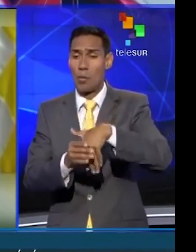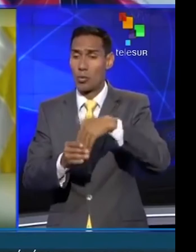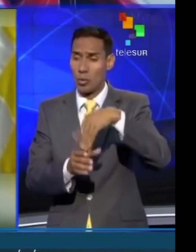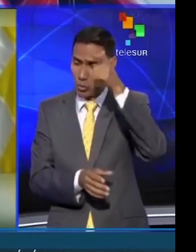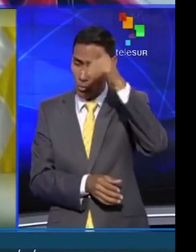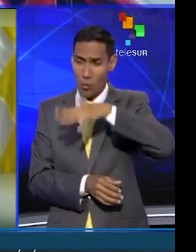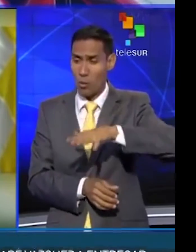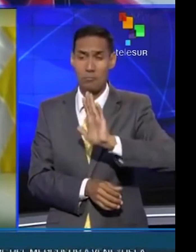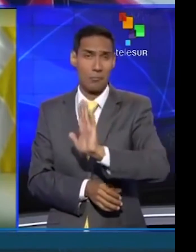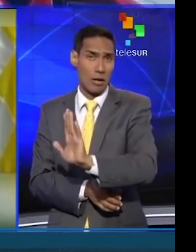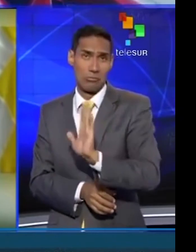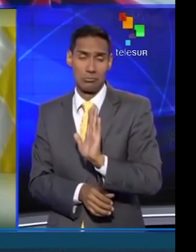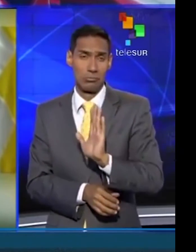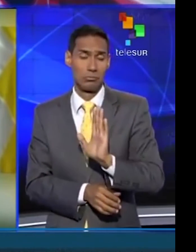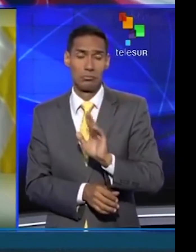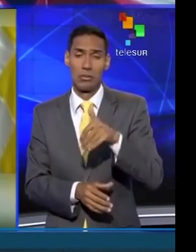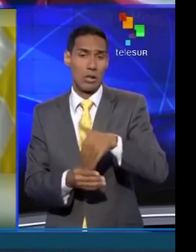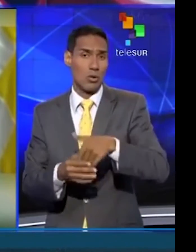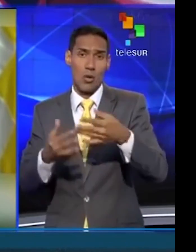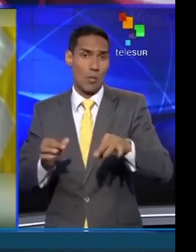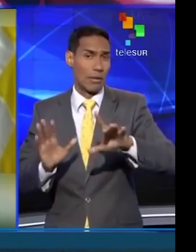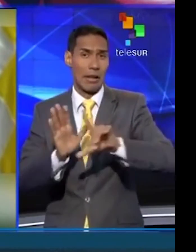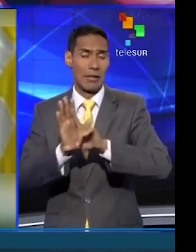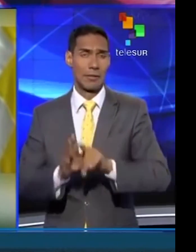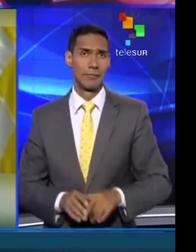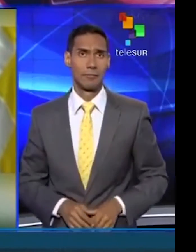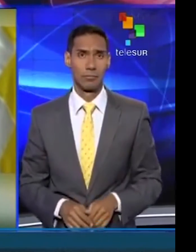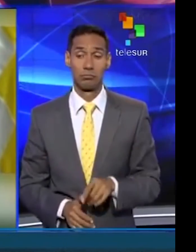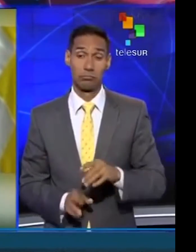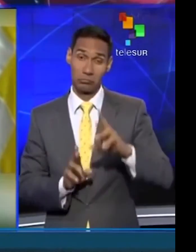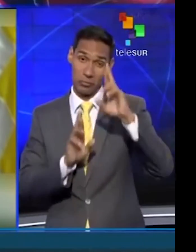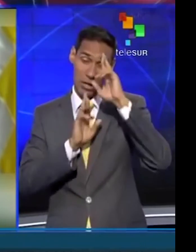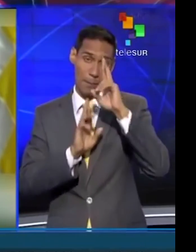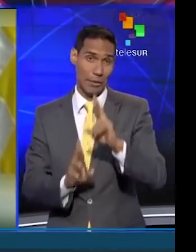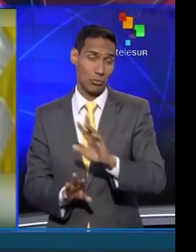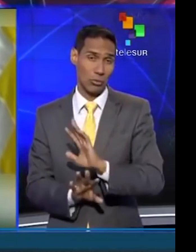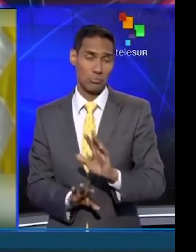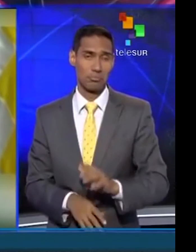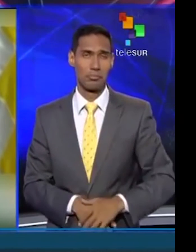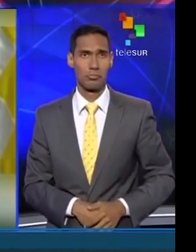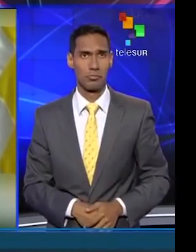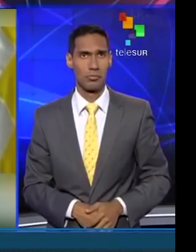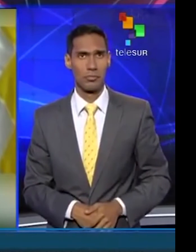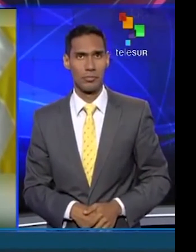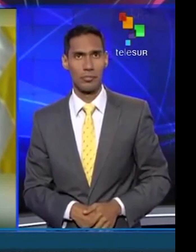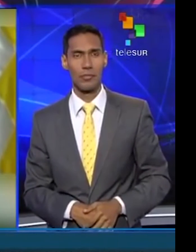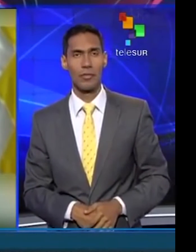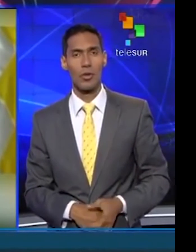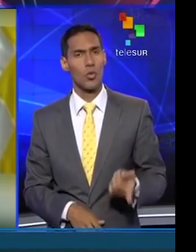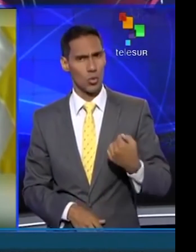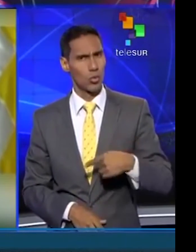pueblo. Ganó las elecciones. Eso se respeta. Y